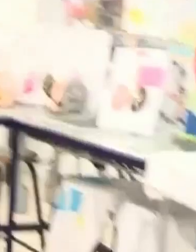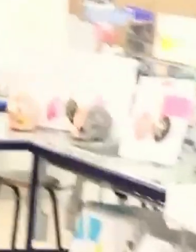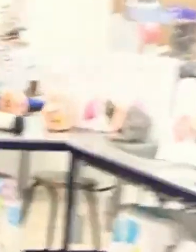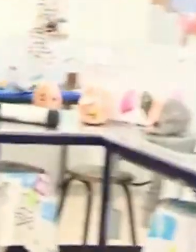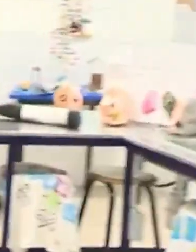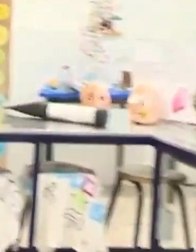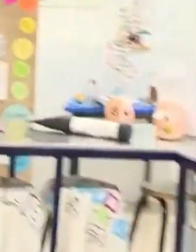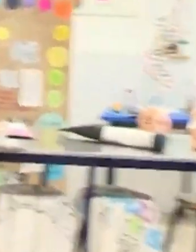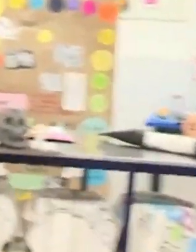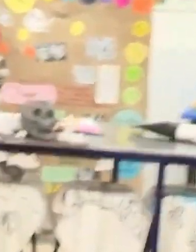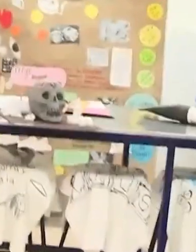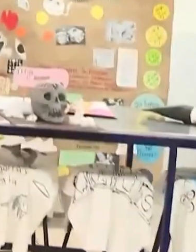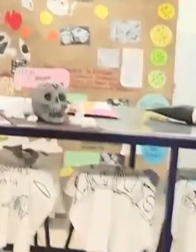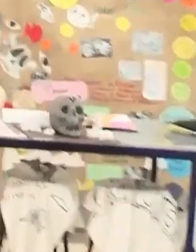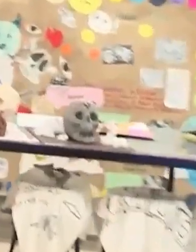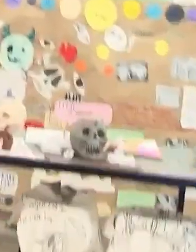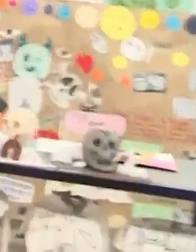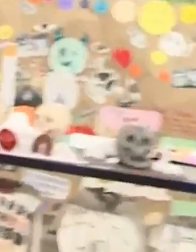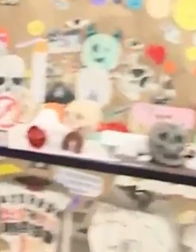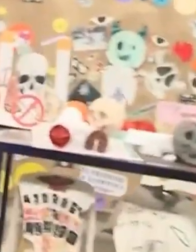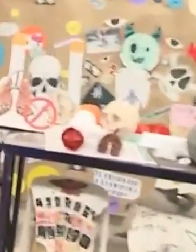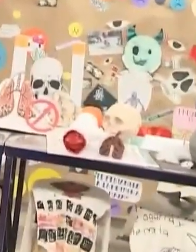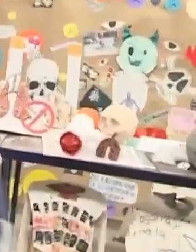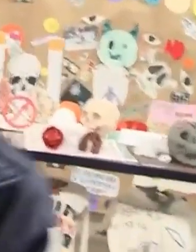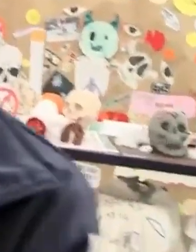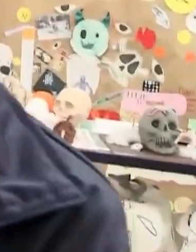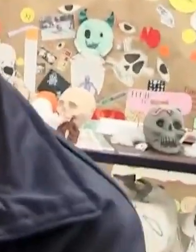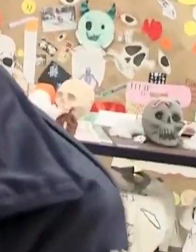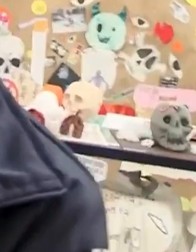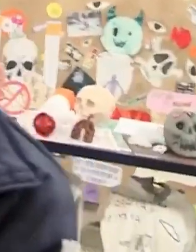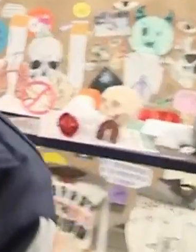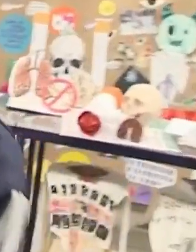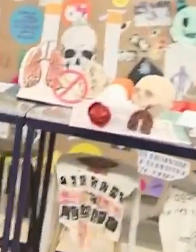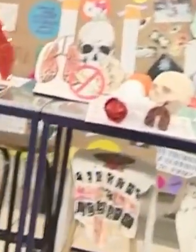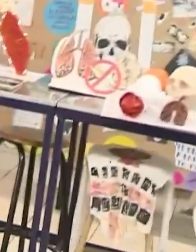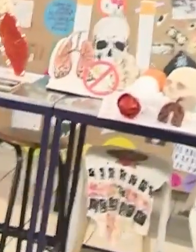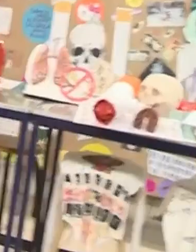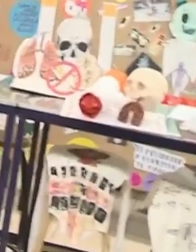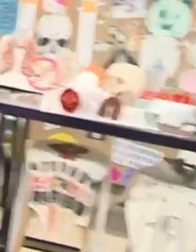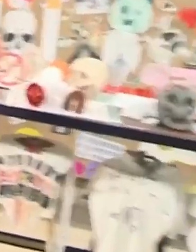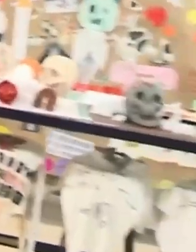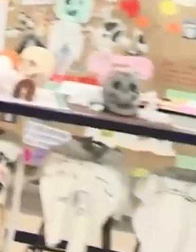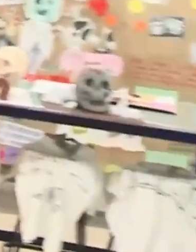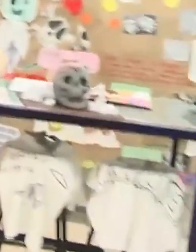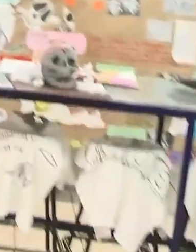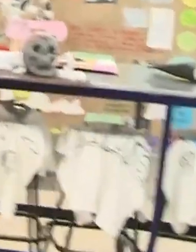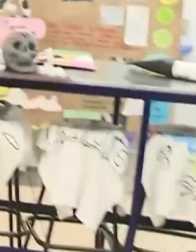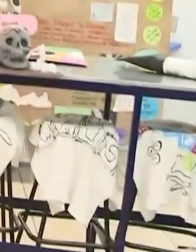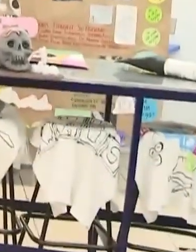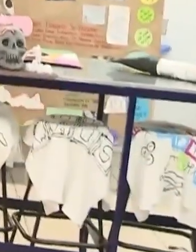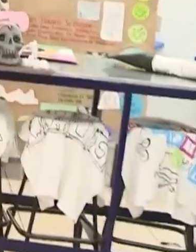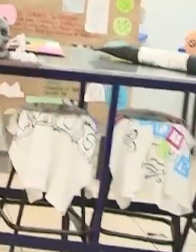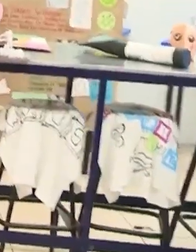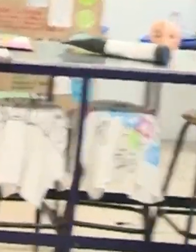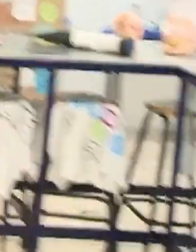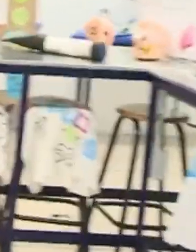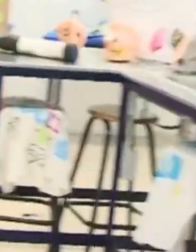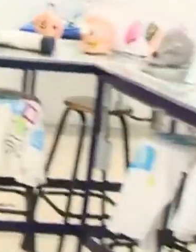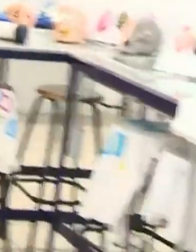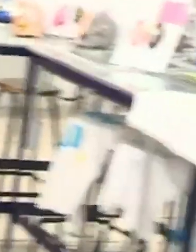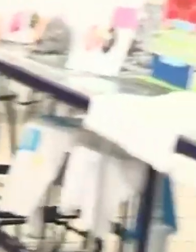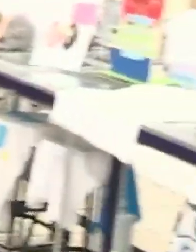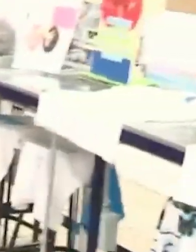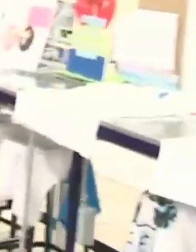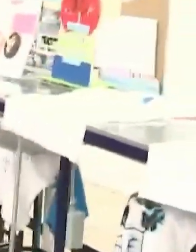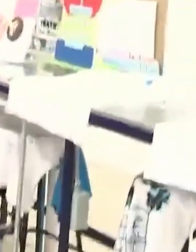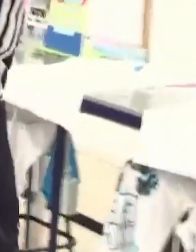engancha. Algo que es muy tóxico, hablo de los vapeadores. No confíes, no son buenos, parecen fumigadores. Cannabis sí te daña, no entres en esa